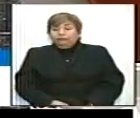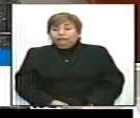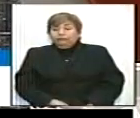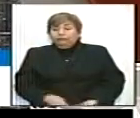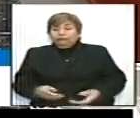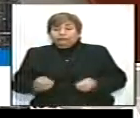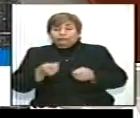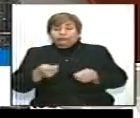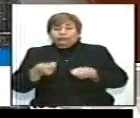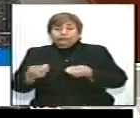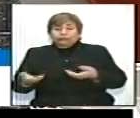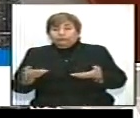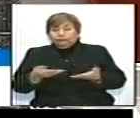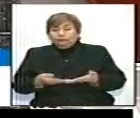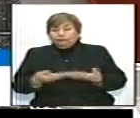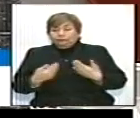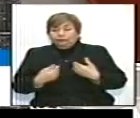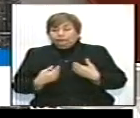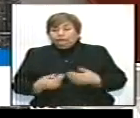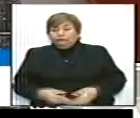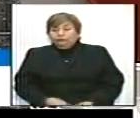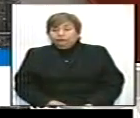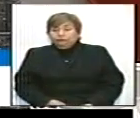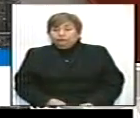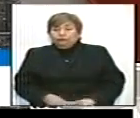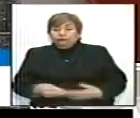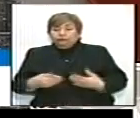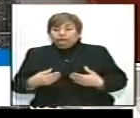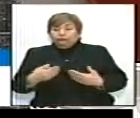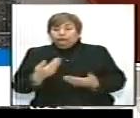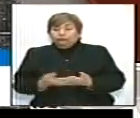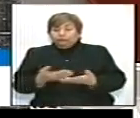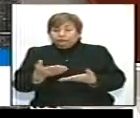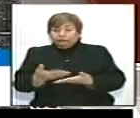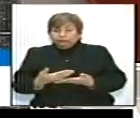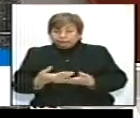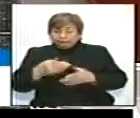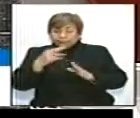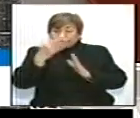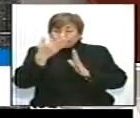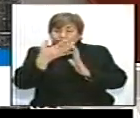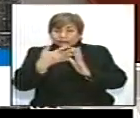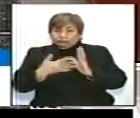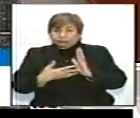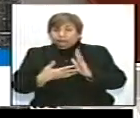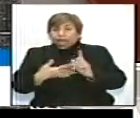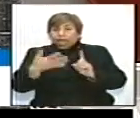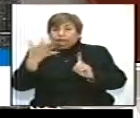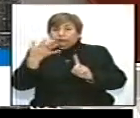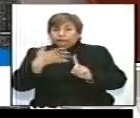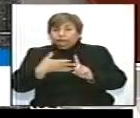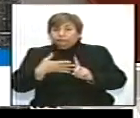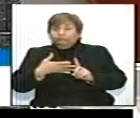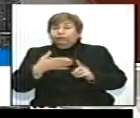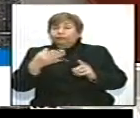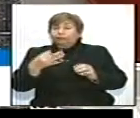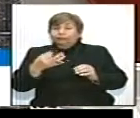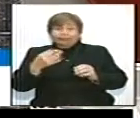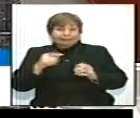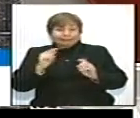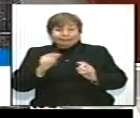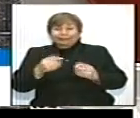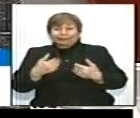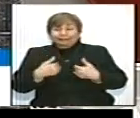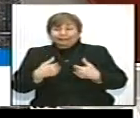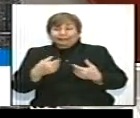la potencialidad con que cuentan y poder llegar a tener el mejor perfil de egresado disponible, ¿no? El modelo de gestión que